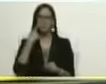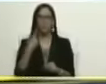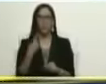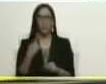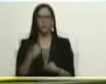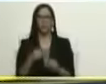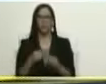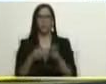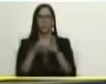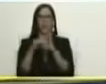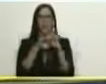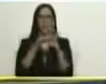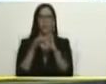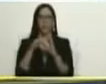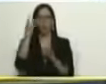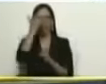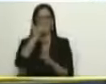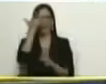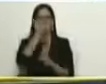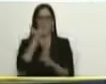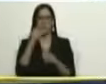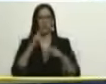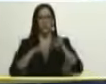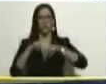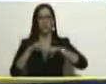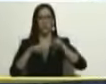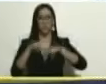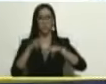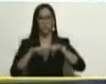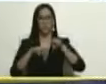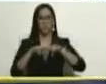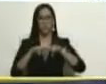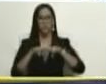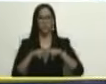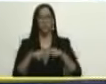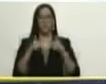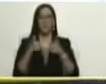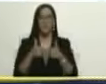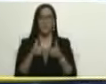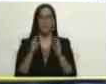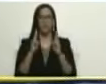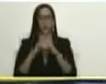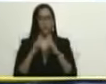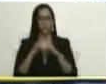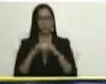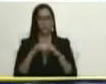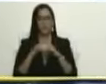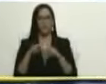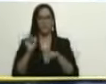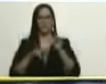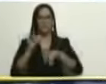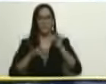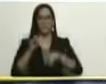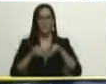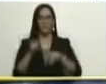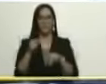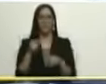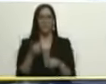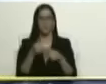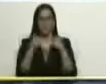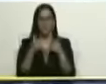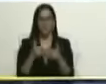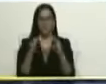lado la Unión Africana, con una estructura bien conocida por el secretario general Antonio Guterres,